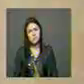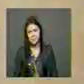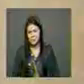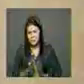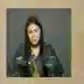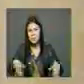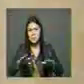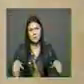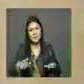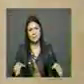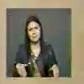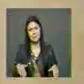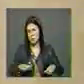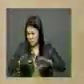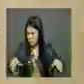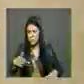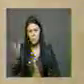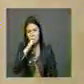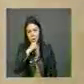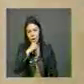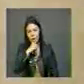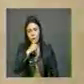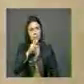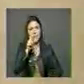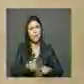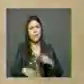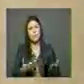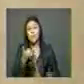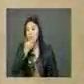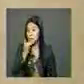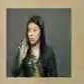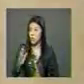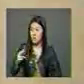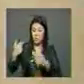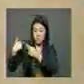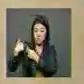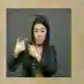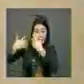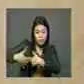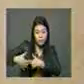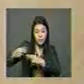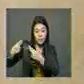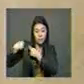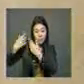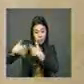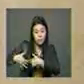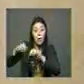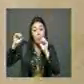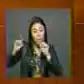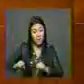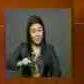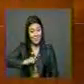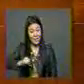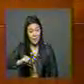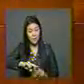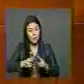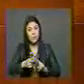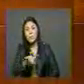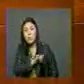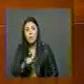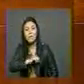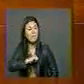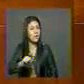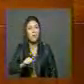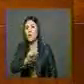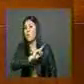existe. Nunca se puede entender que una función constitucional sea un derecho. Una función constitucional